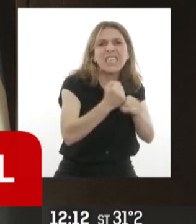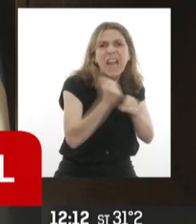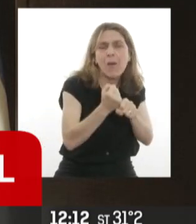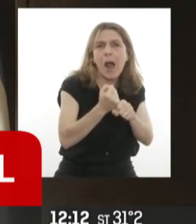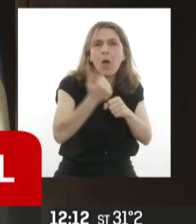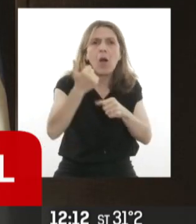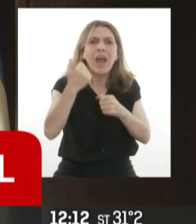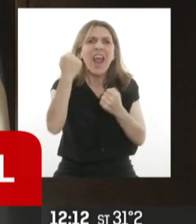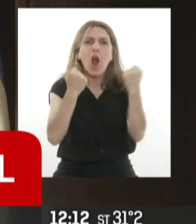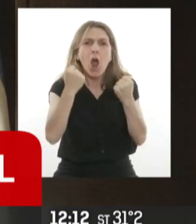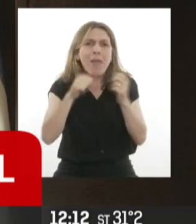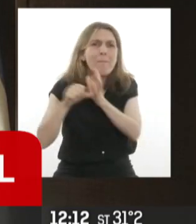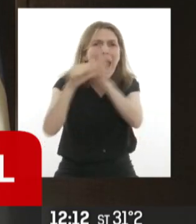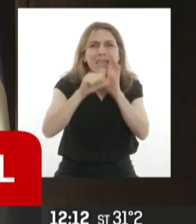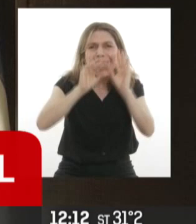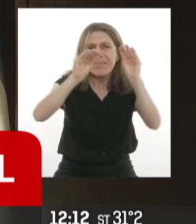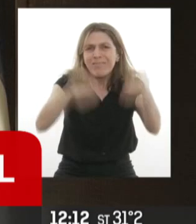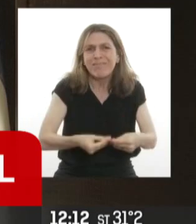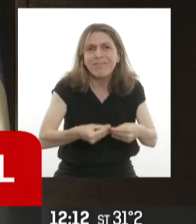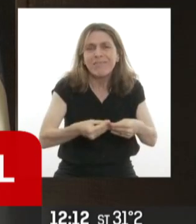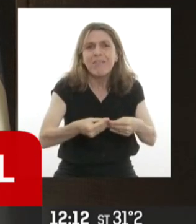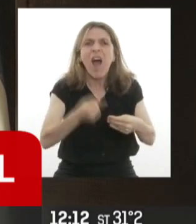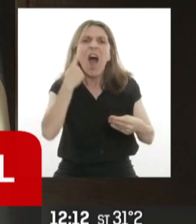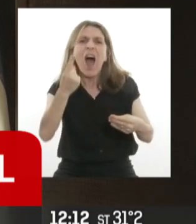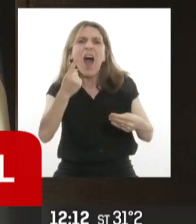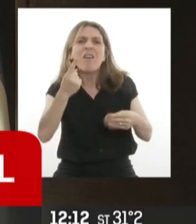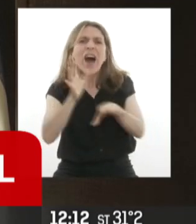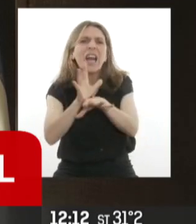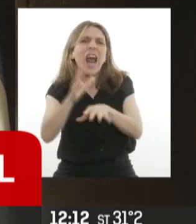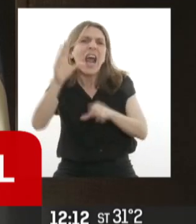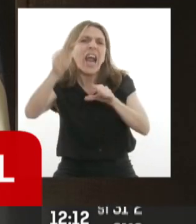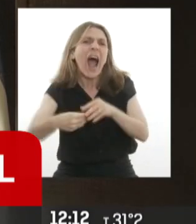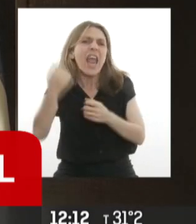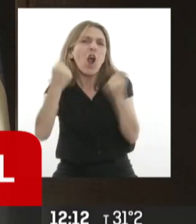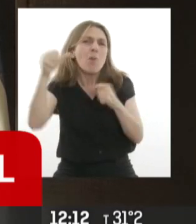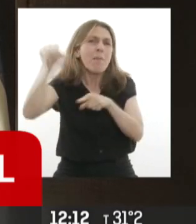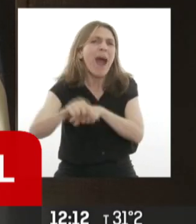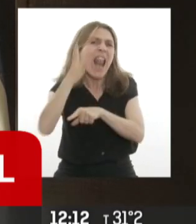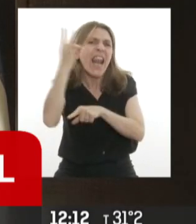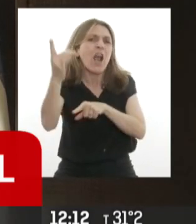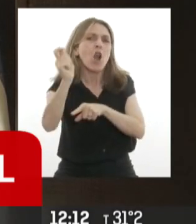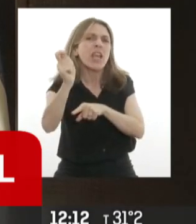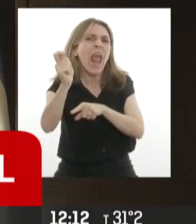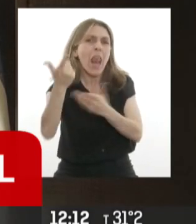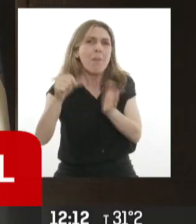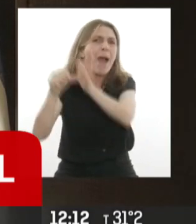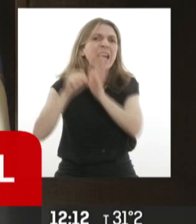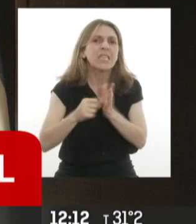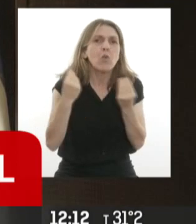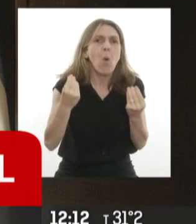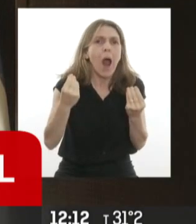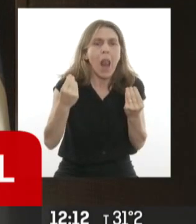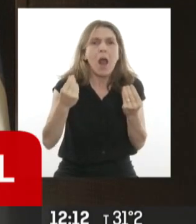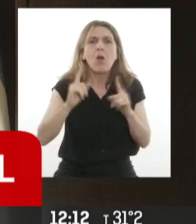Hoy lo que estamos viendo en el mundo es saber quién cayó más o quién cayó menos, no quién creció. Y eso